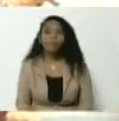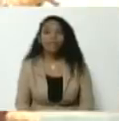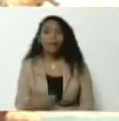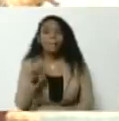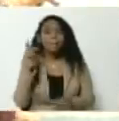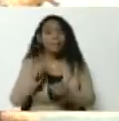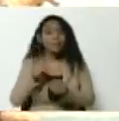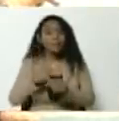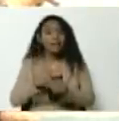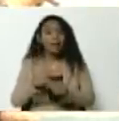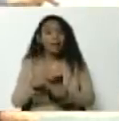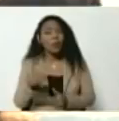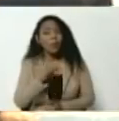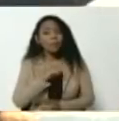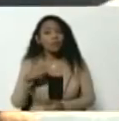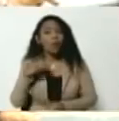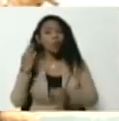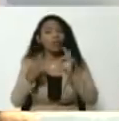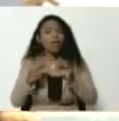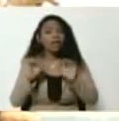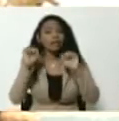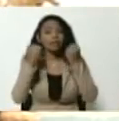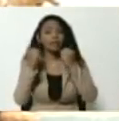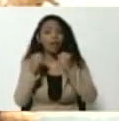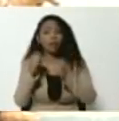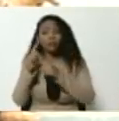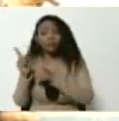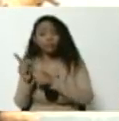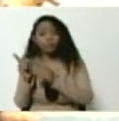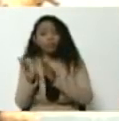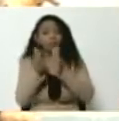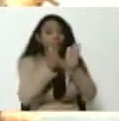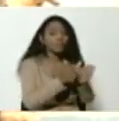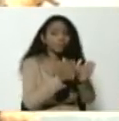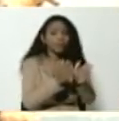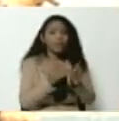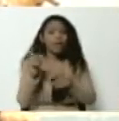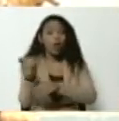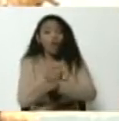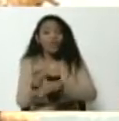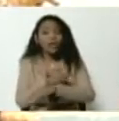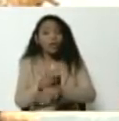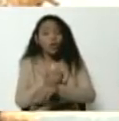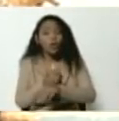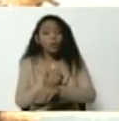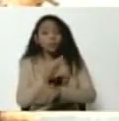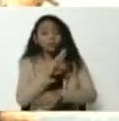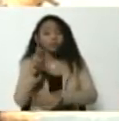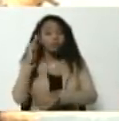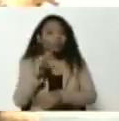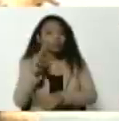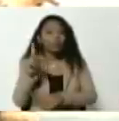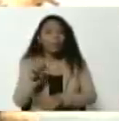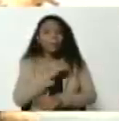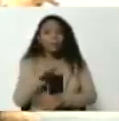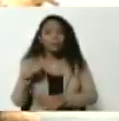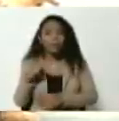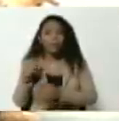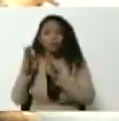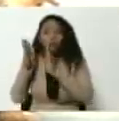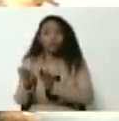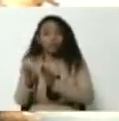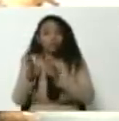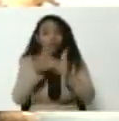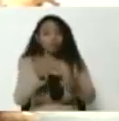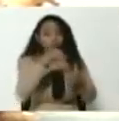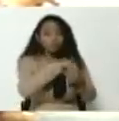tiene una personalidad jurídica, Citgo tiene una personalidad jurídica, y el gobierno de la República Bolivariana de Venezuela tiene su personalidad jurídica